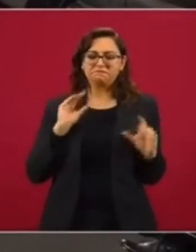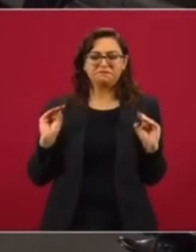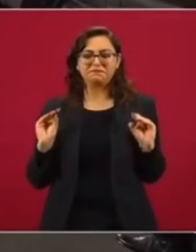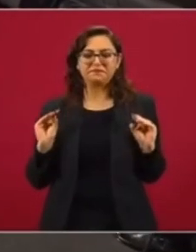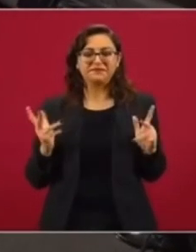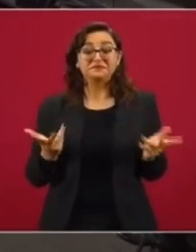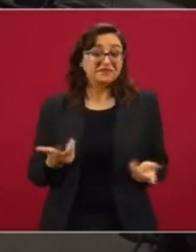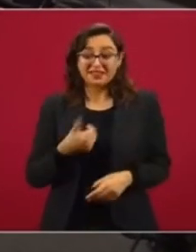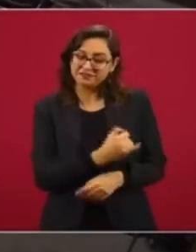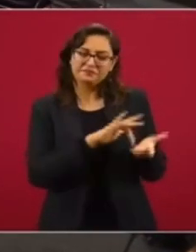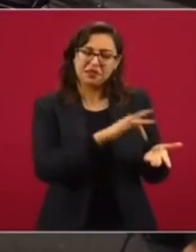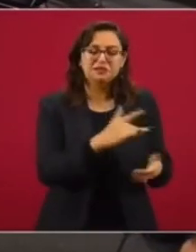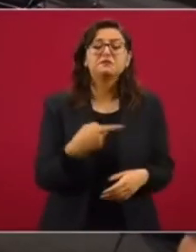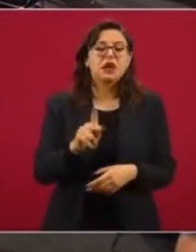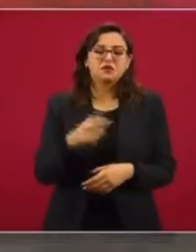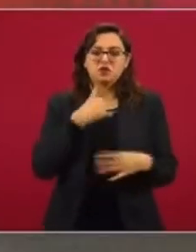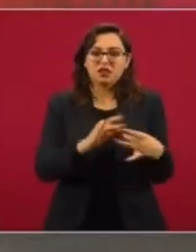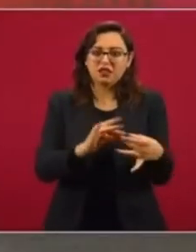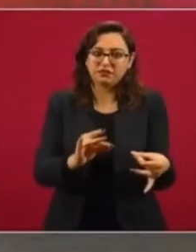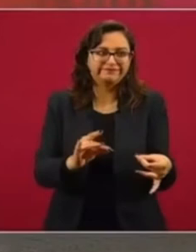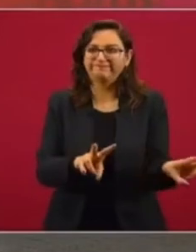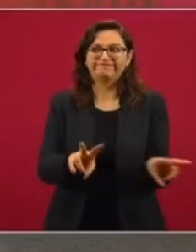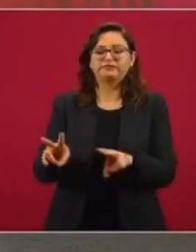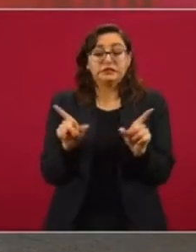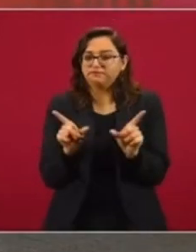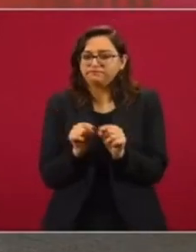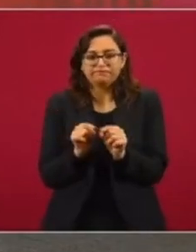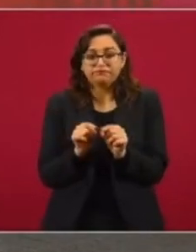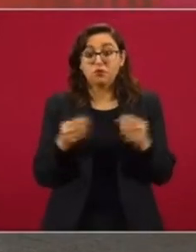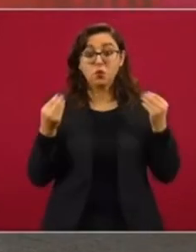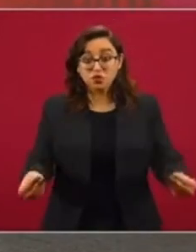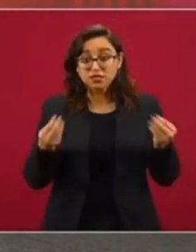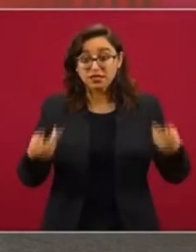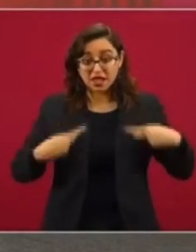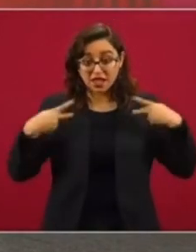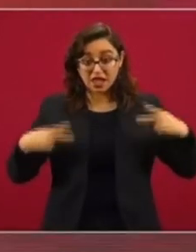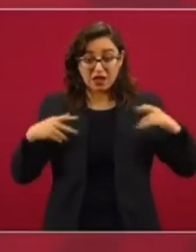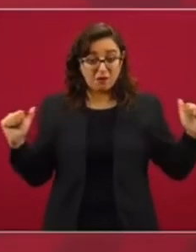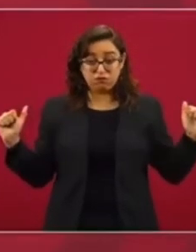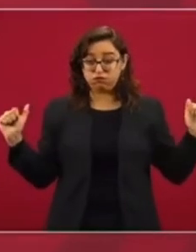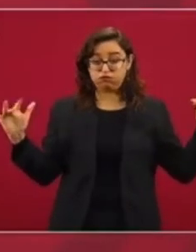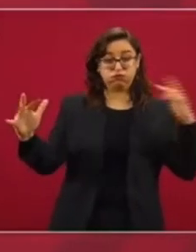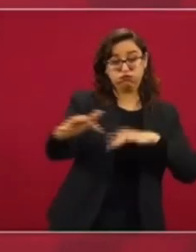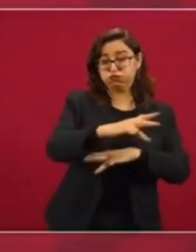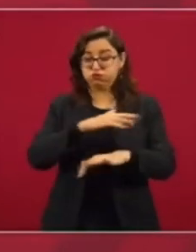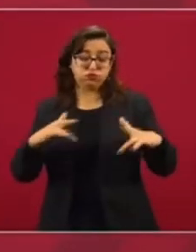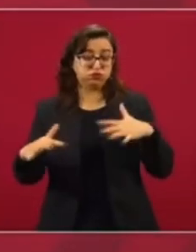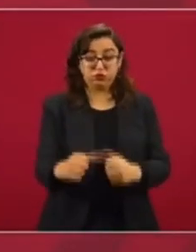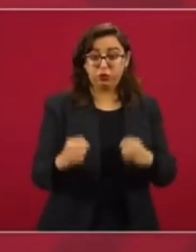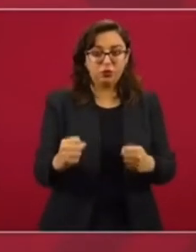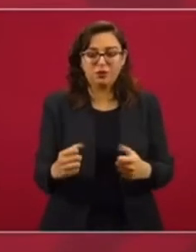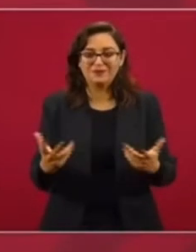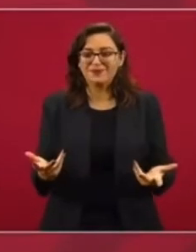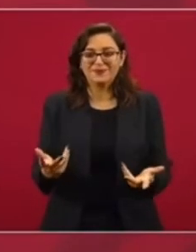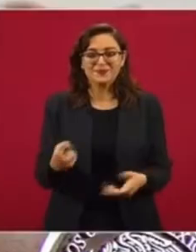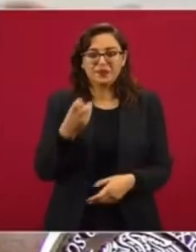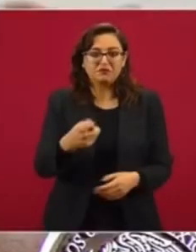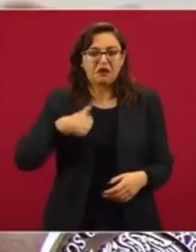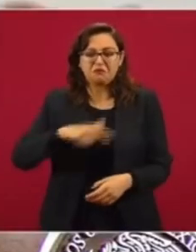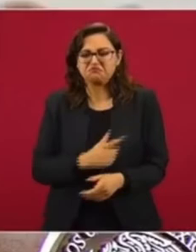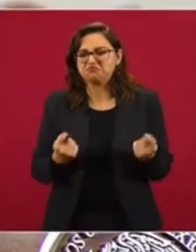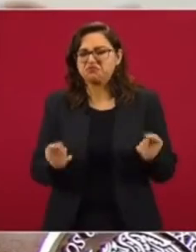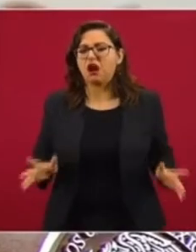Por eso fui muy breve en mi intervención, porque era mucha gente, había mucha pasión, y sobre todo, pues no podemos nosotros estar